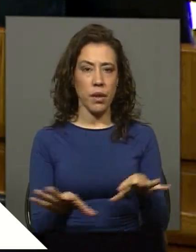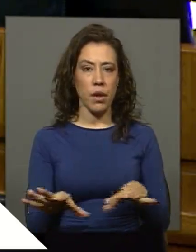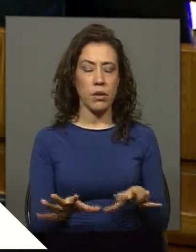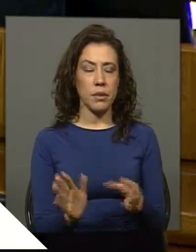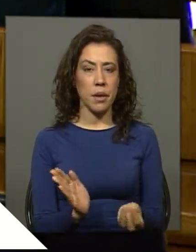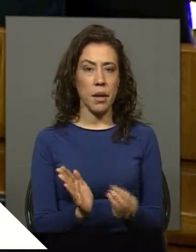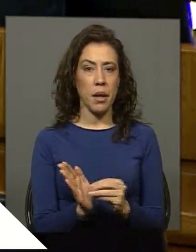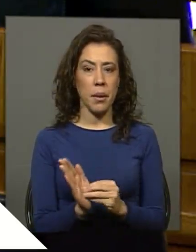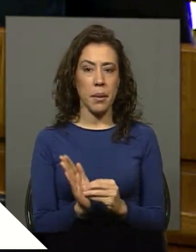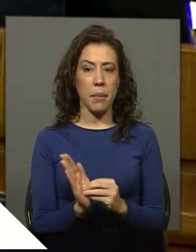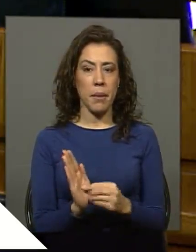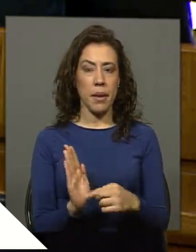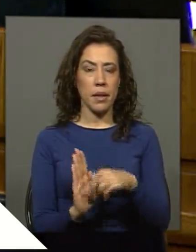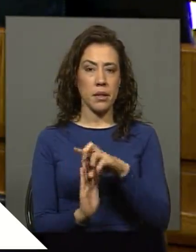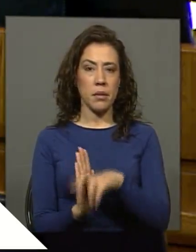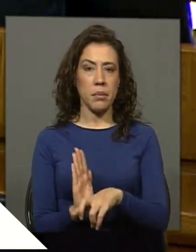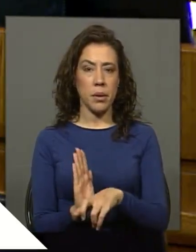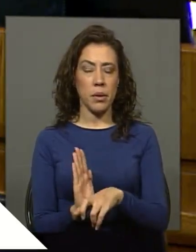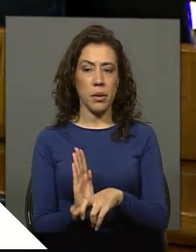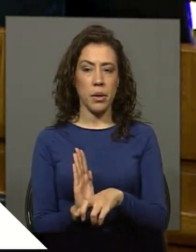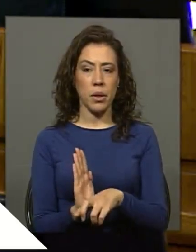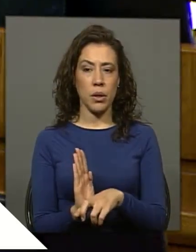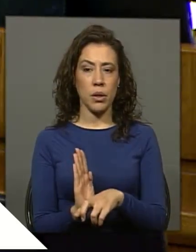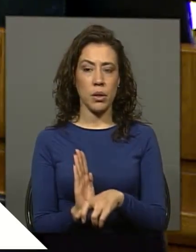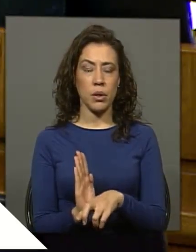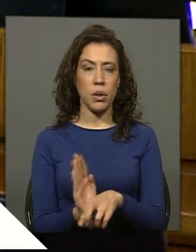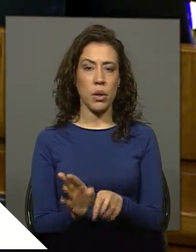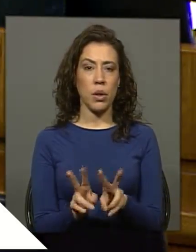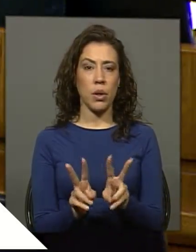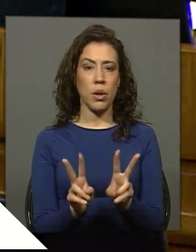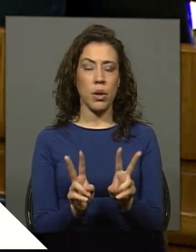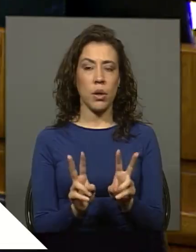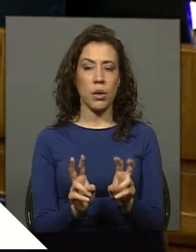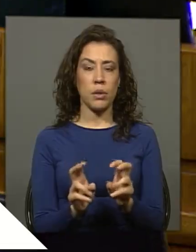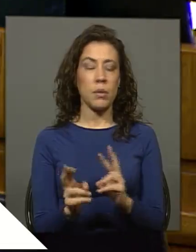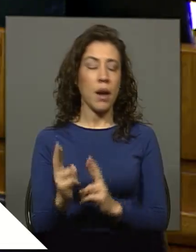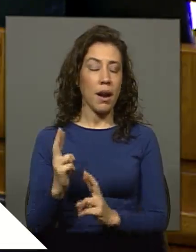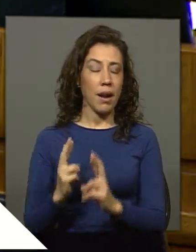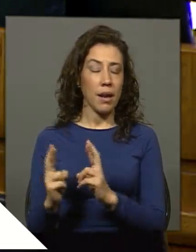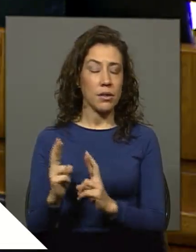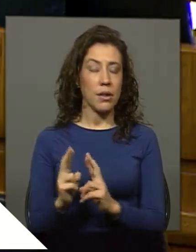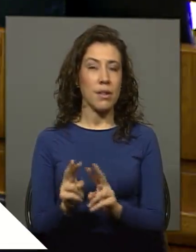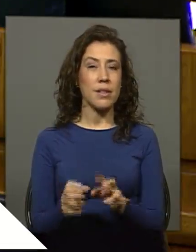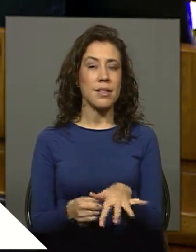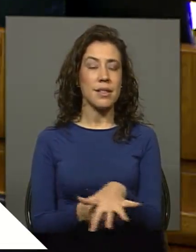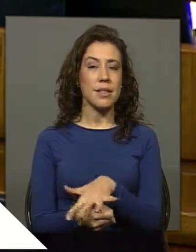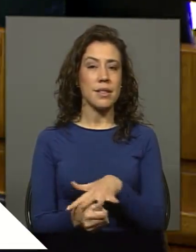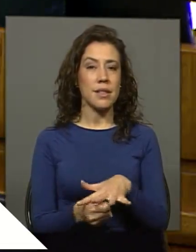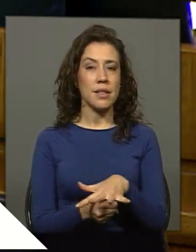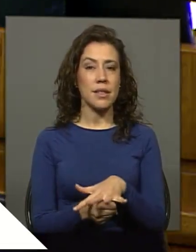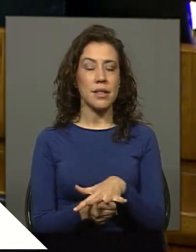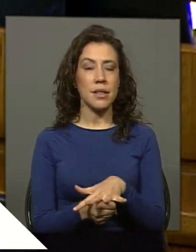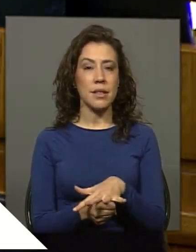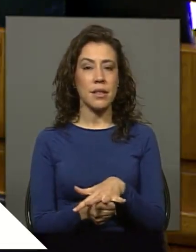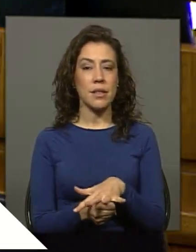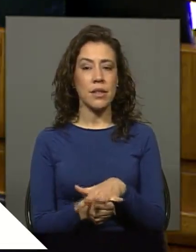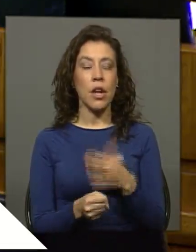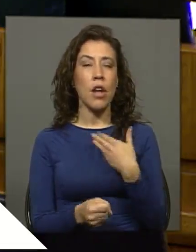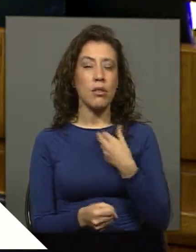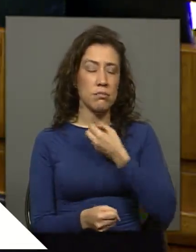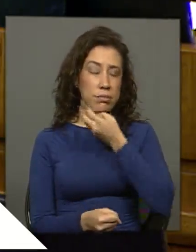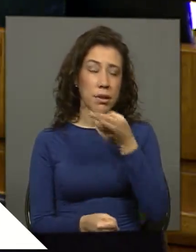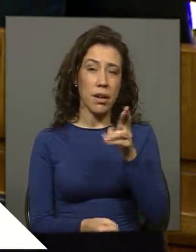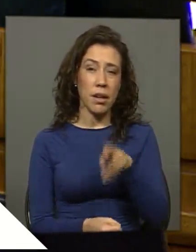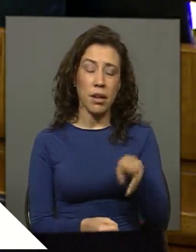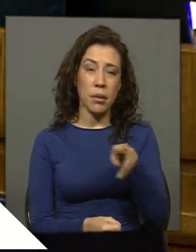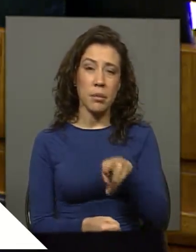adicional a este proyecto pero que está relacionado y que tiene que ver con una situación que yo la vuelvo a reiterar